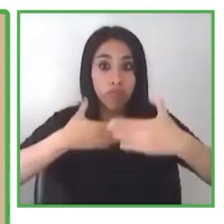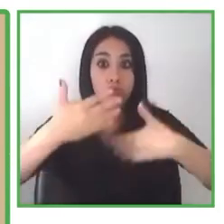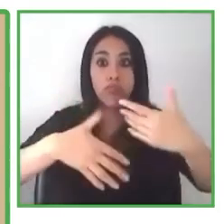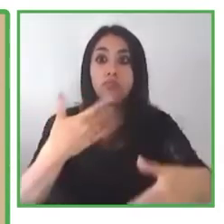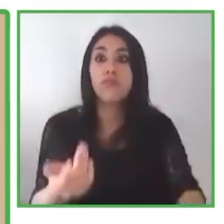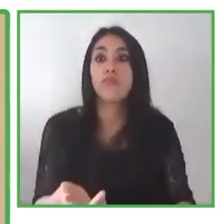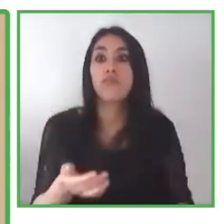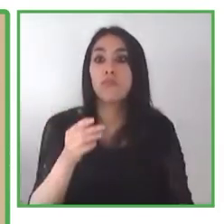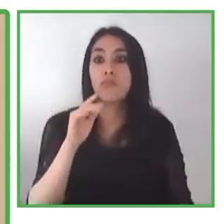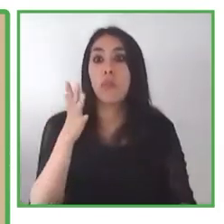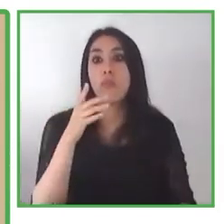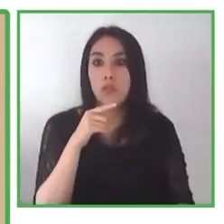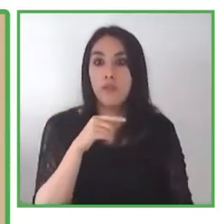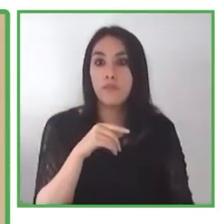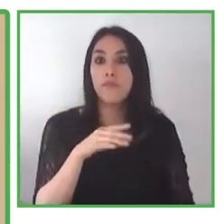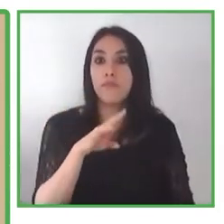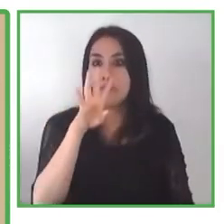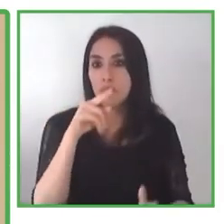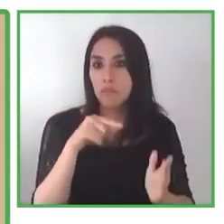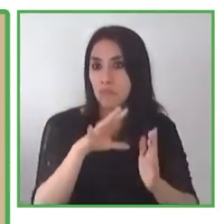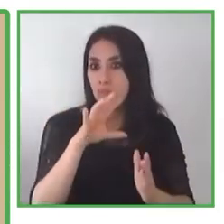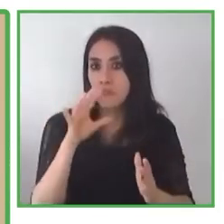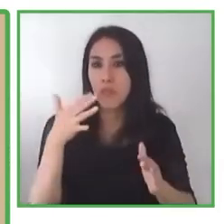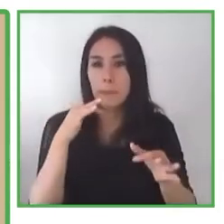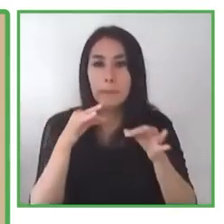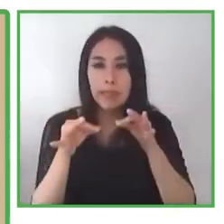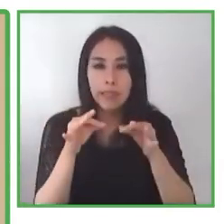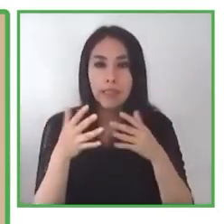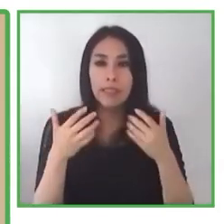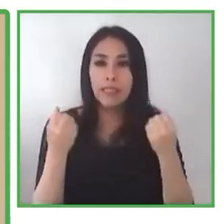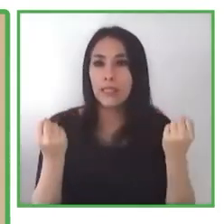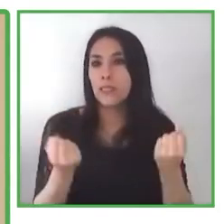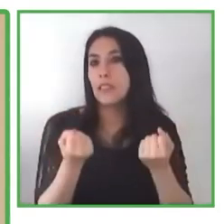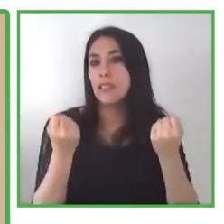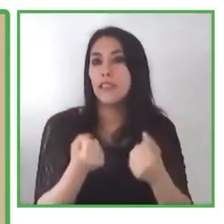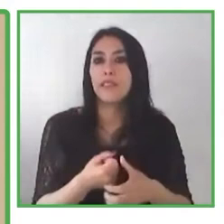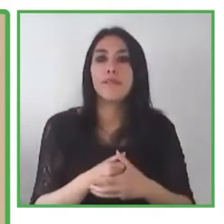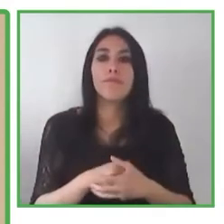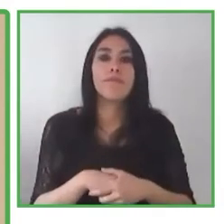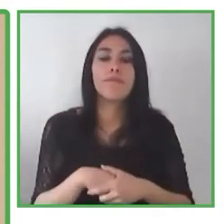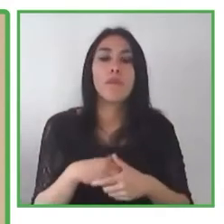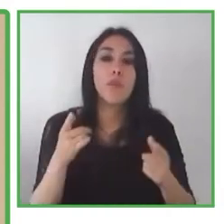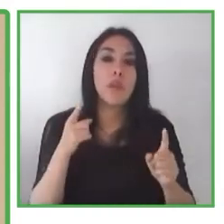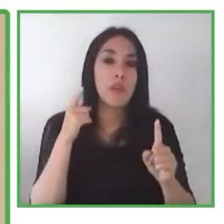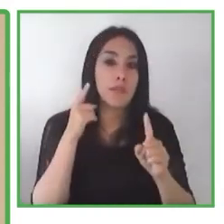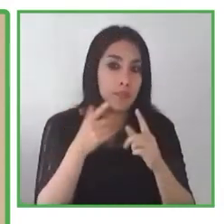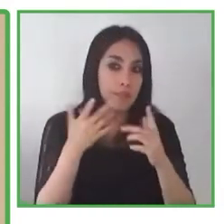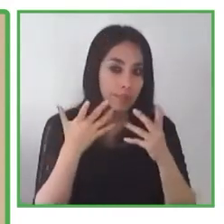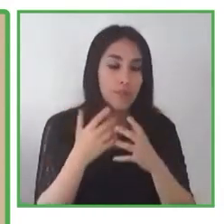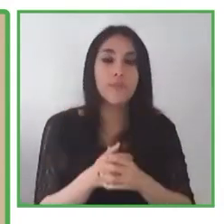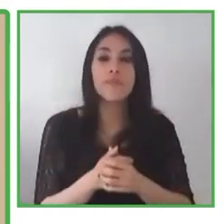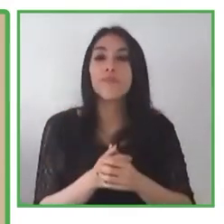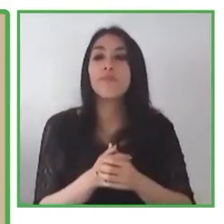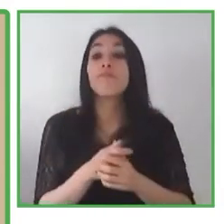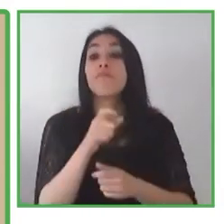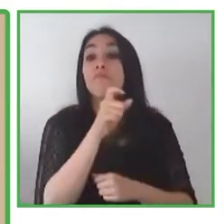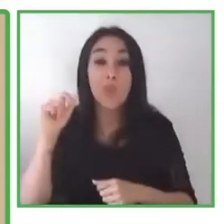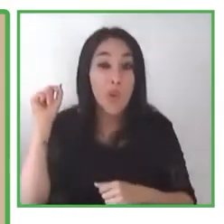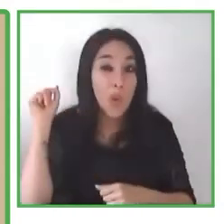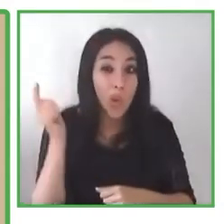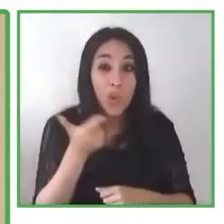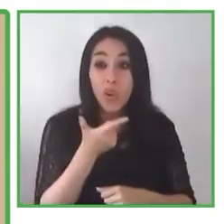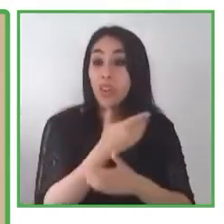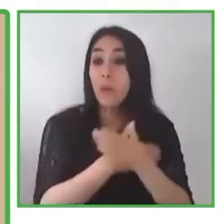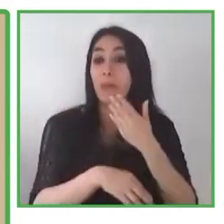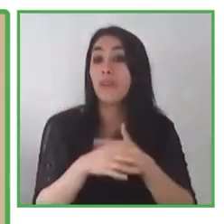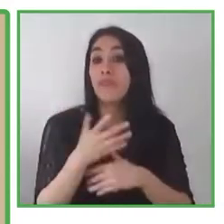de toda la vida, especialmente con su Objetivo 4.5, que enfatiza la importancia del acceso igual a todas las